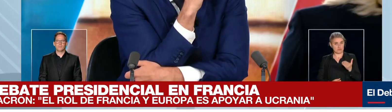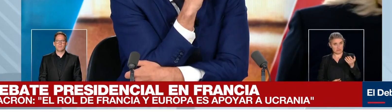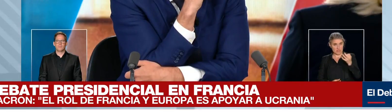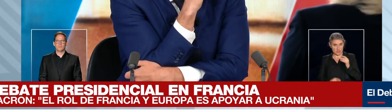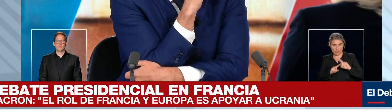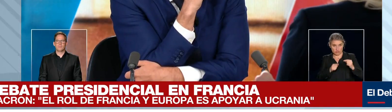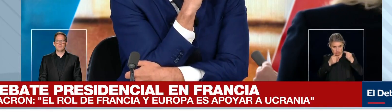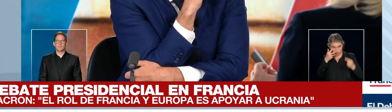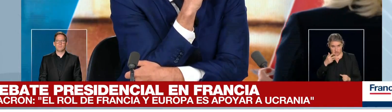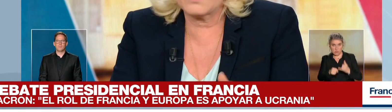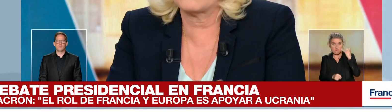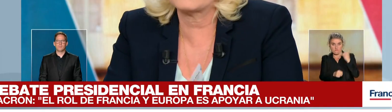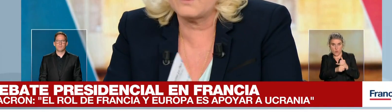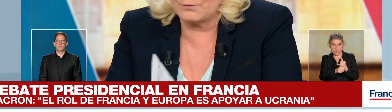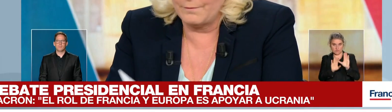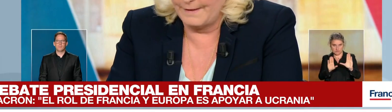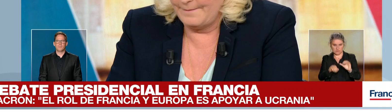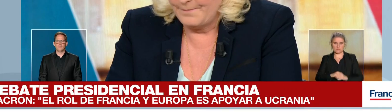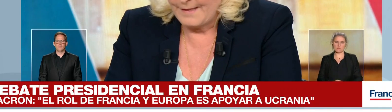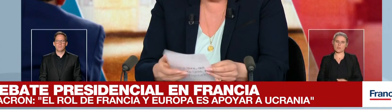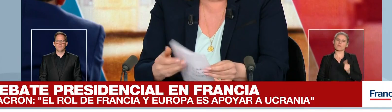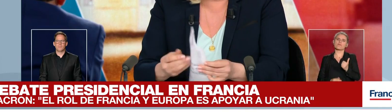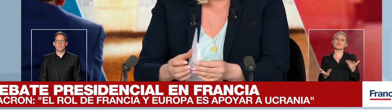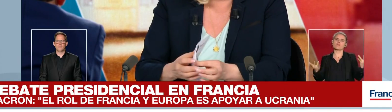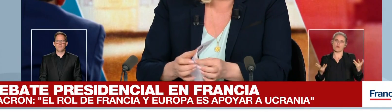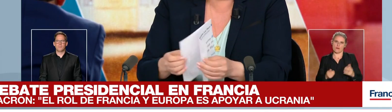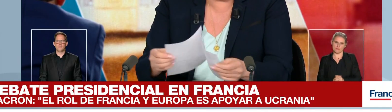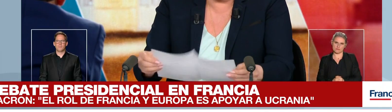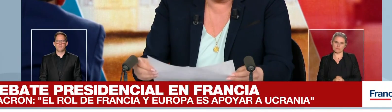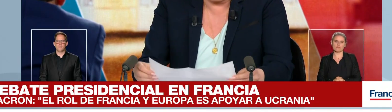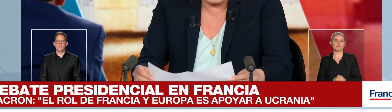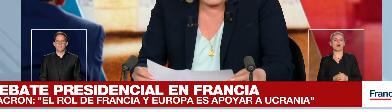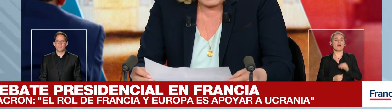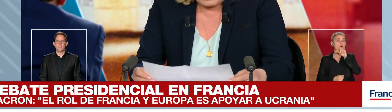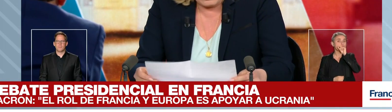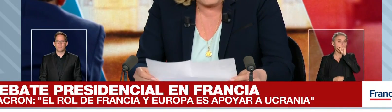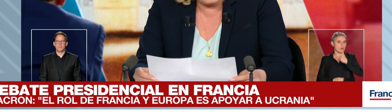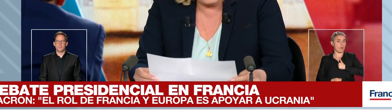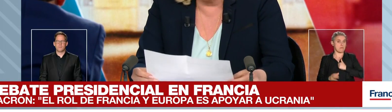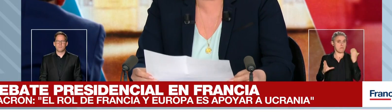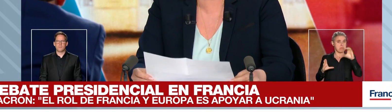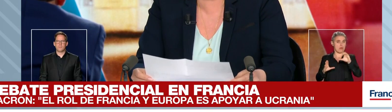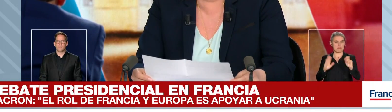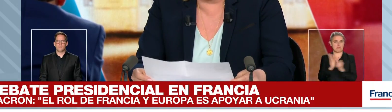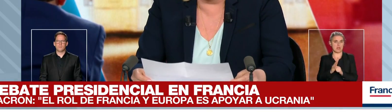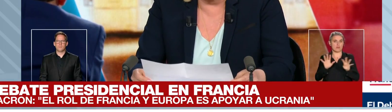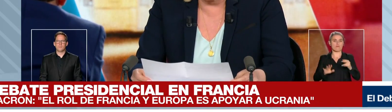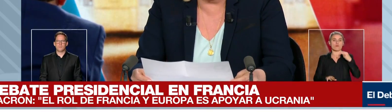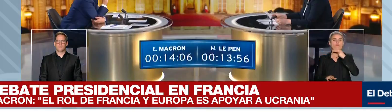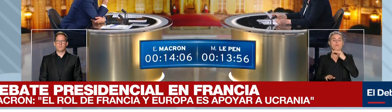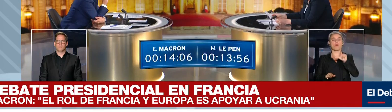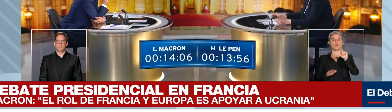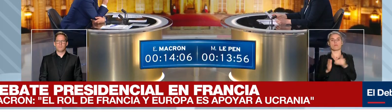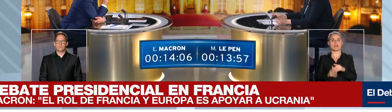usted dice es varias veces falso. Primero que todo, encontré un tuit que yo publiqué el